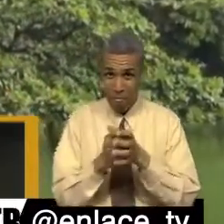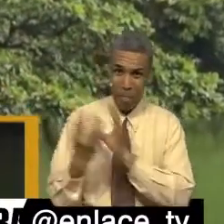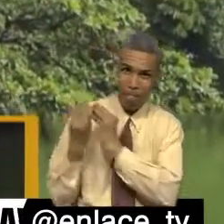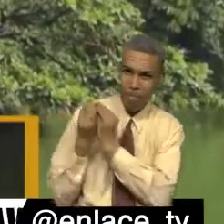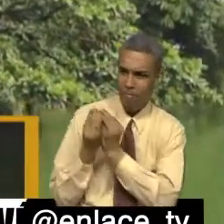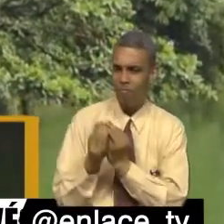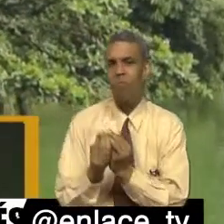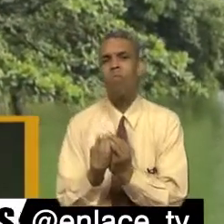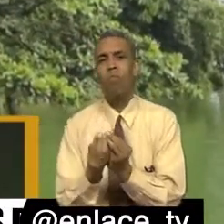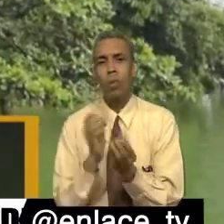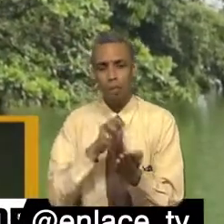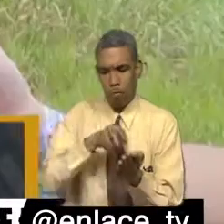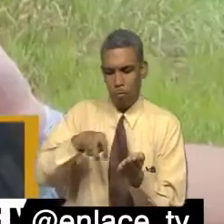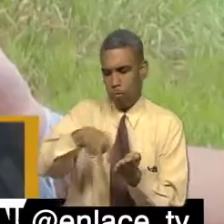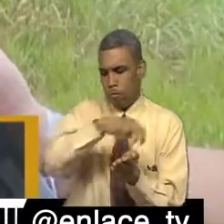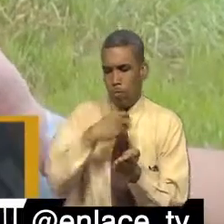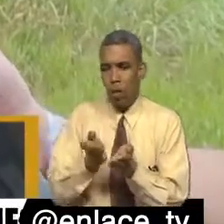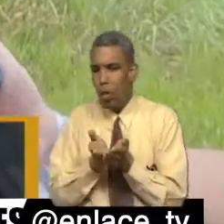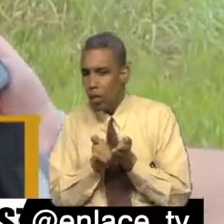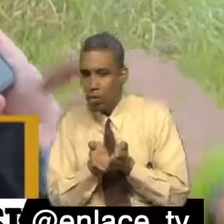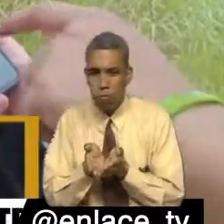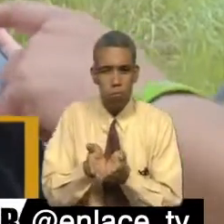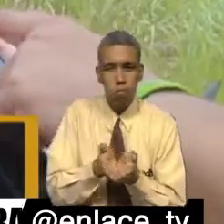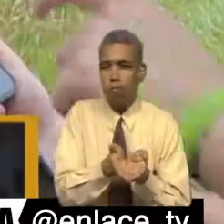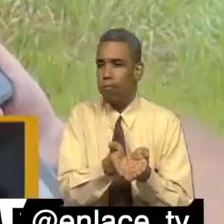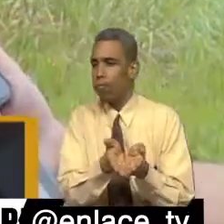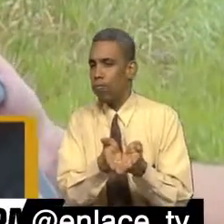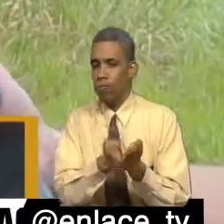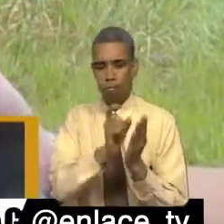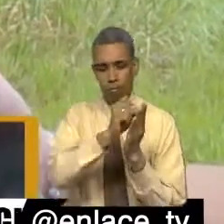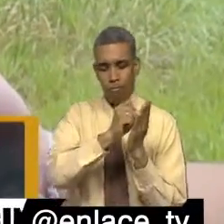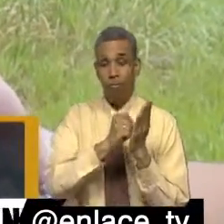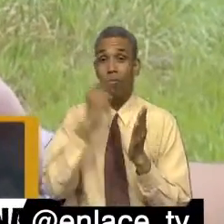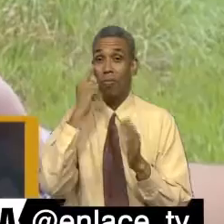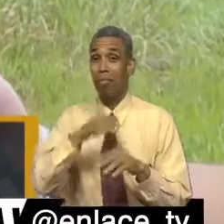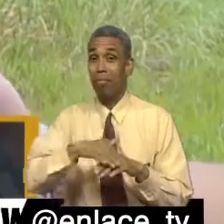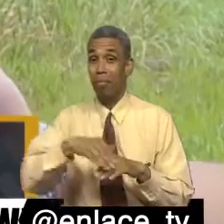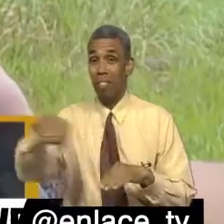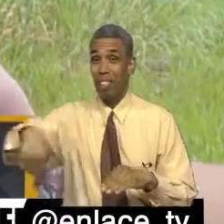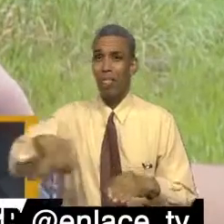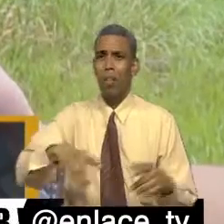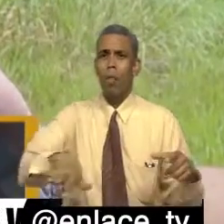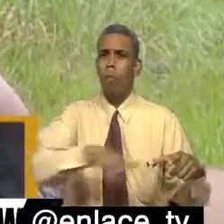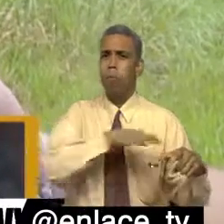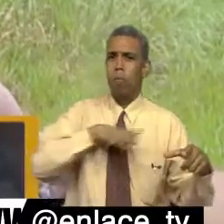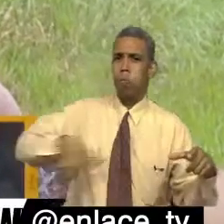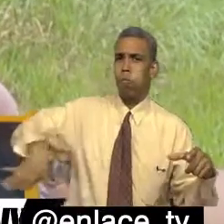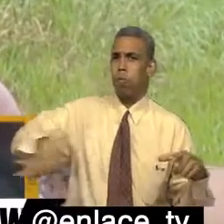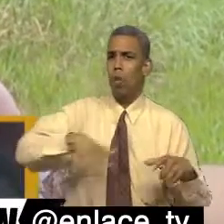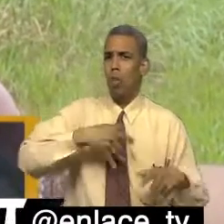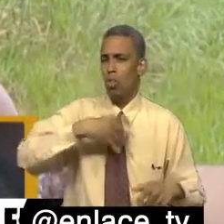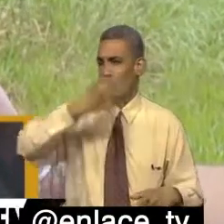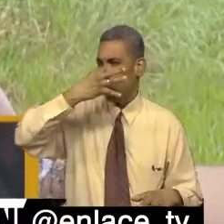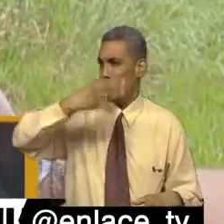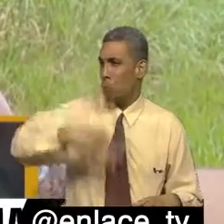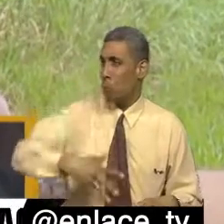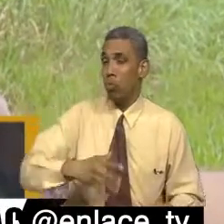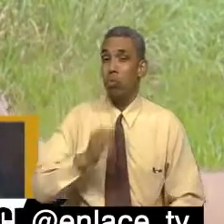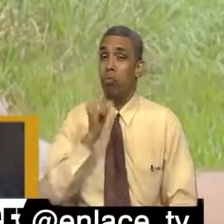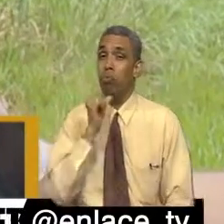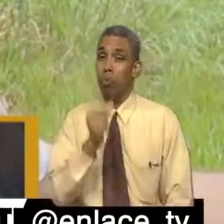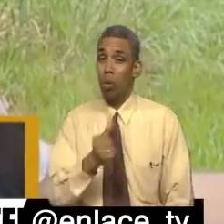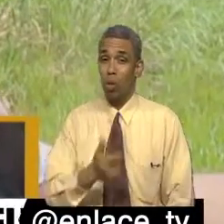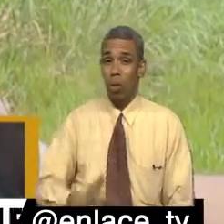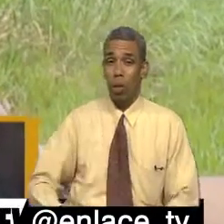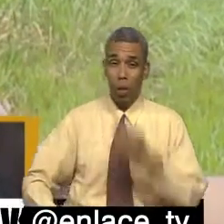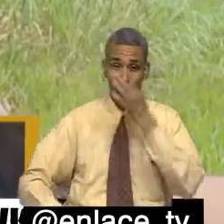que se encuentra la Ciénaga Miramar. Existe un proceso de contaminación bastante alto y que podríamos encontrar olores muy fétidos